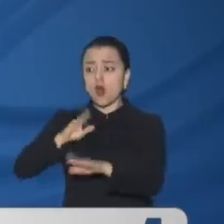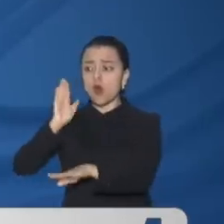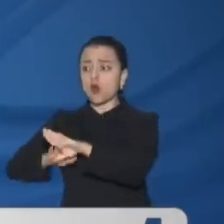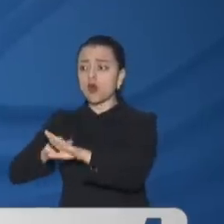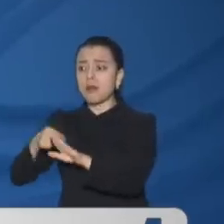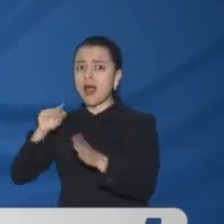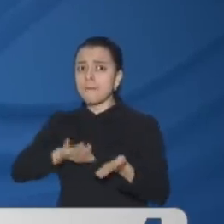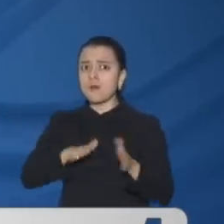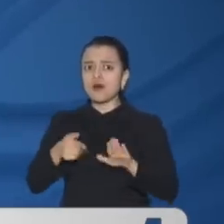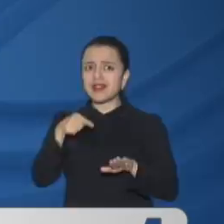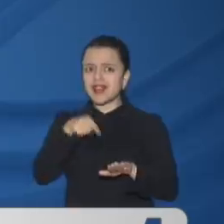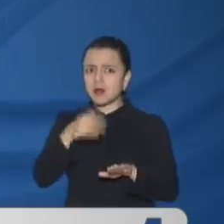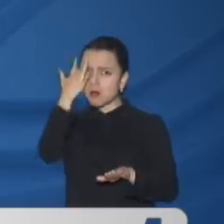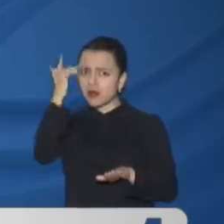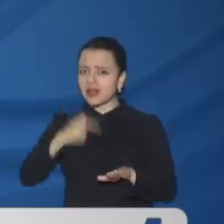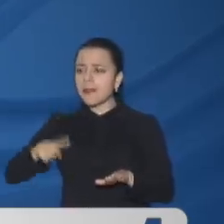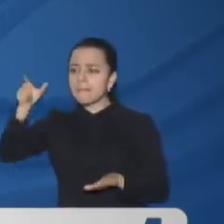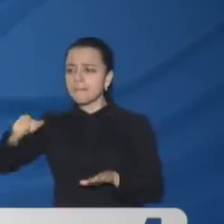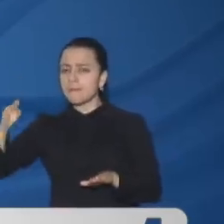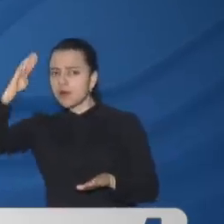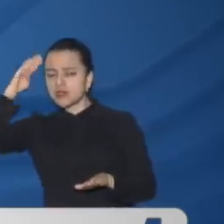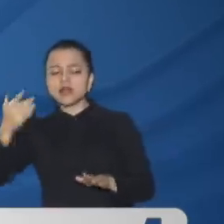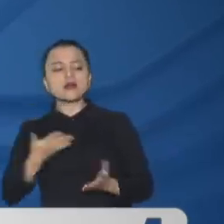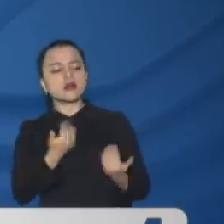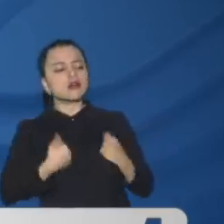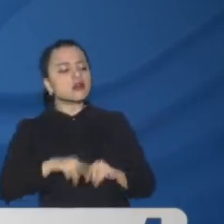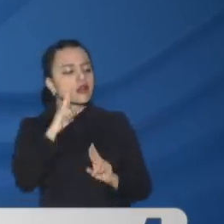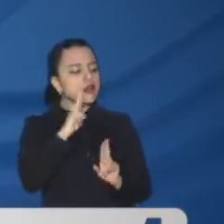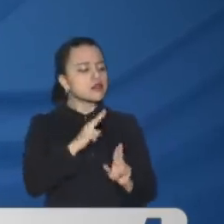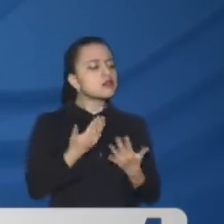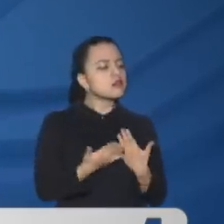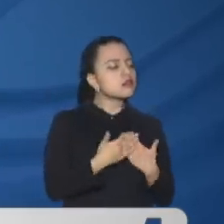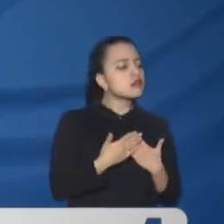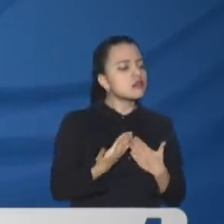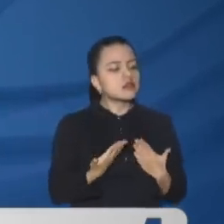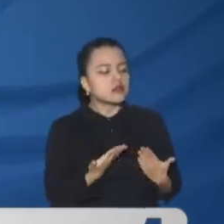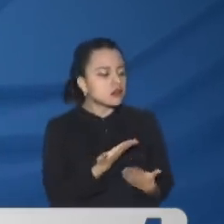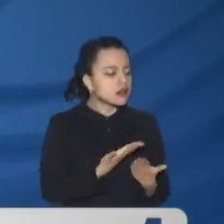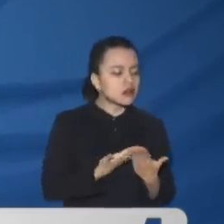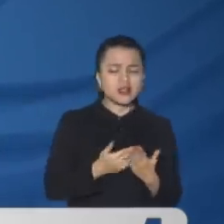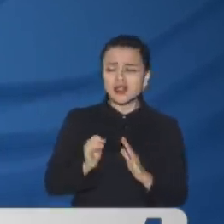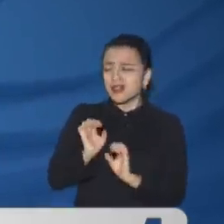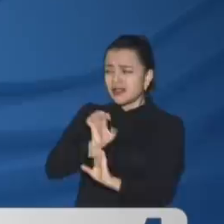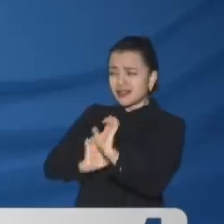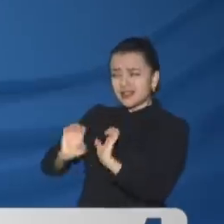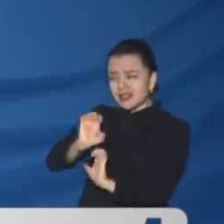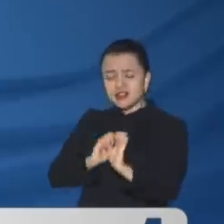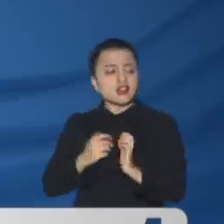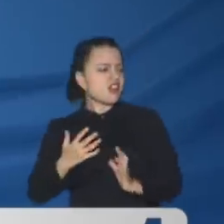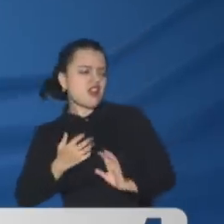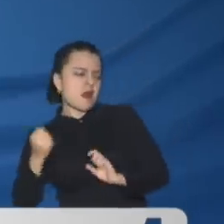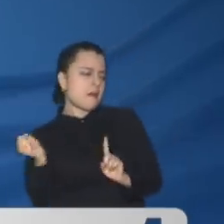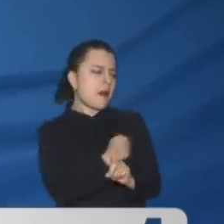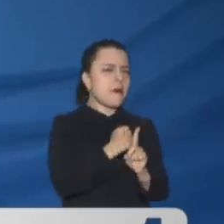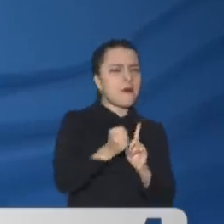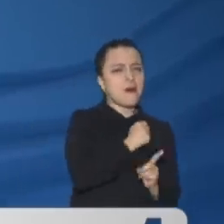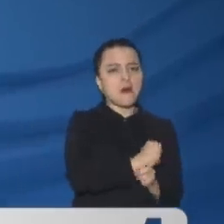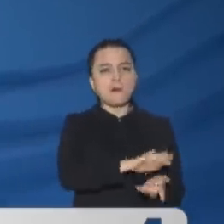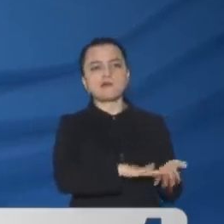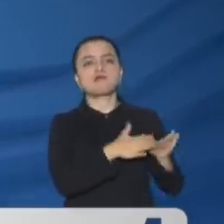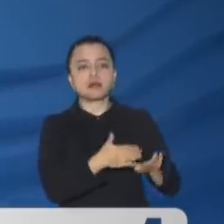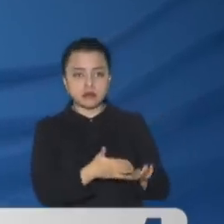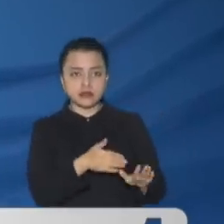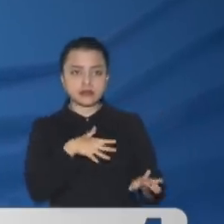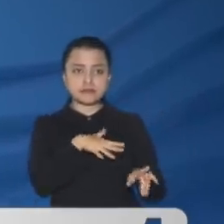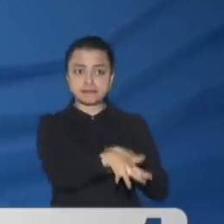enero al oponerse a una requisa. La institución se defiende y dice que hay una investigación en